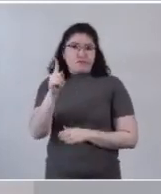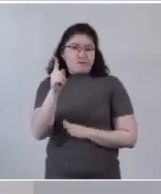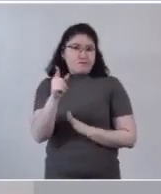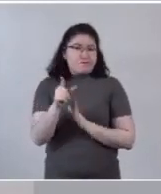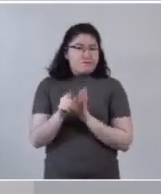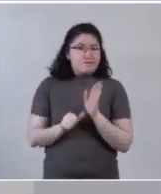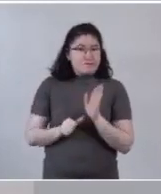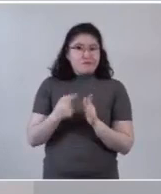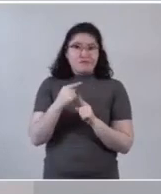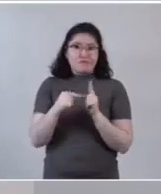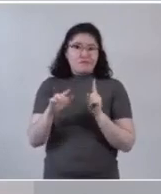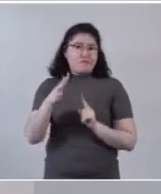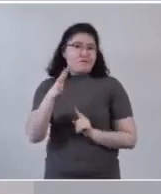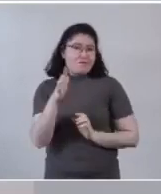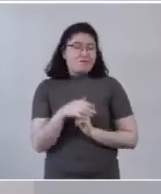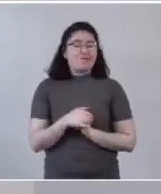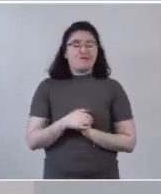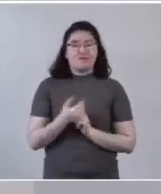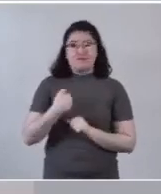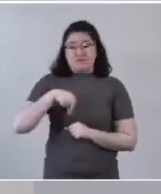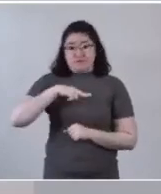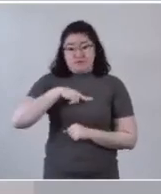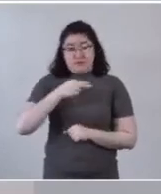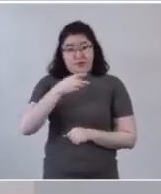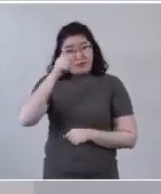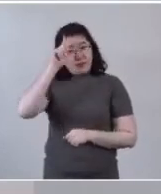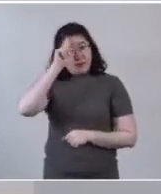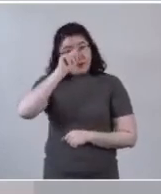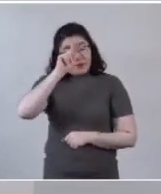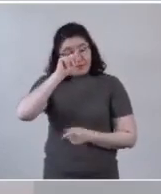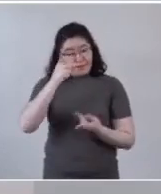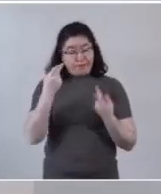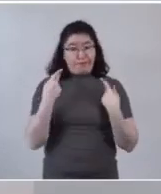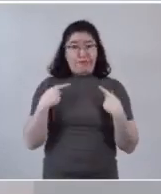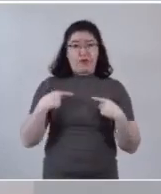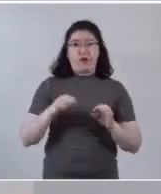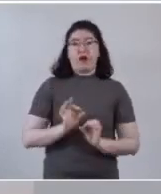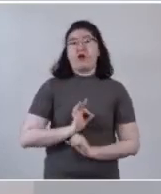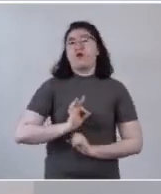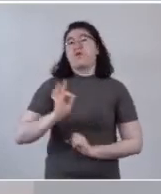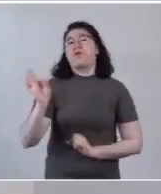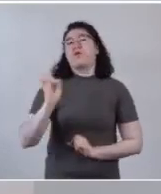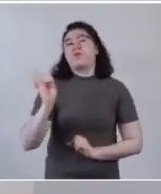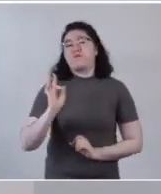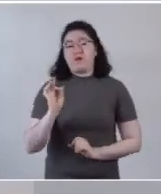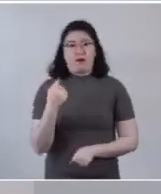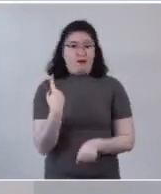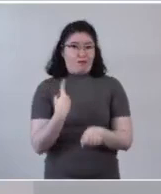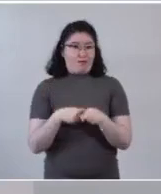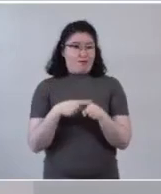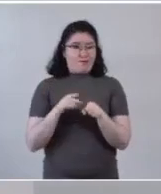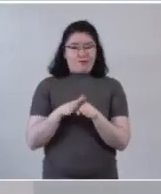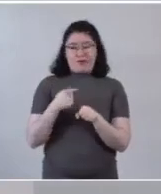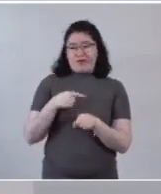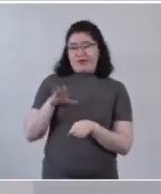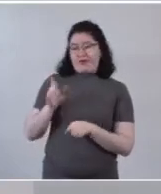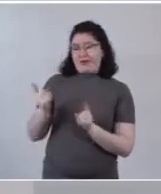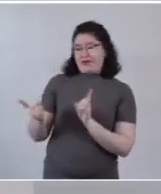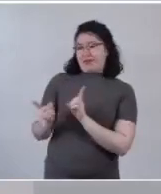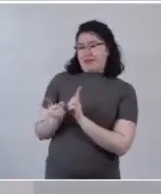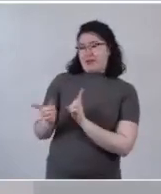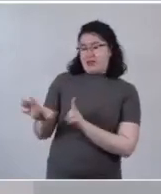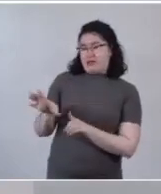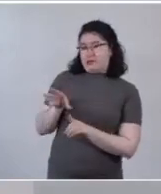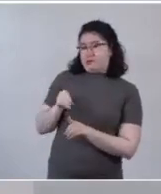medio, orientando a que las personas que piensen que pueden tener COVID porque estuvieron cerca de alguna persona o